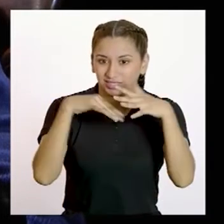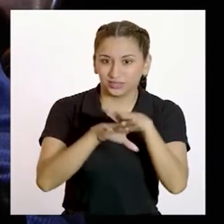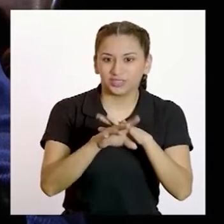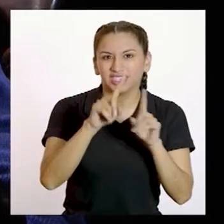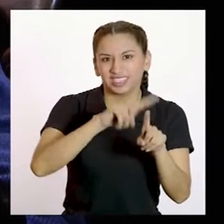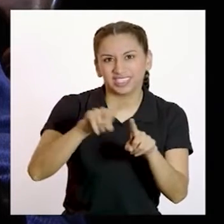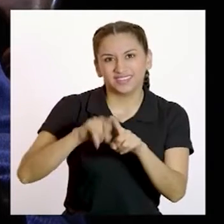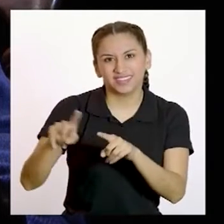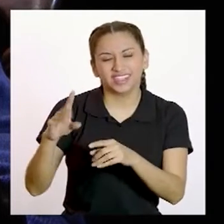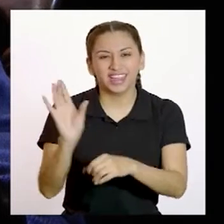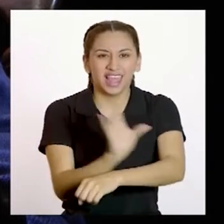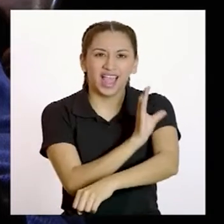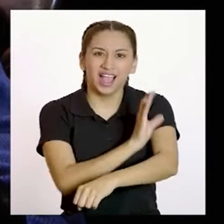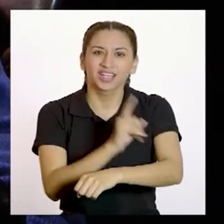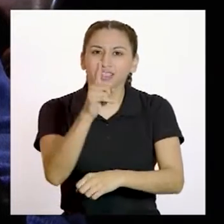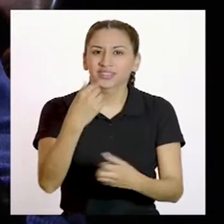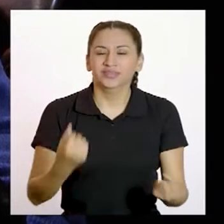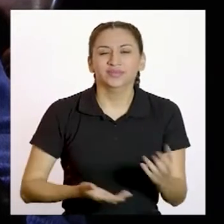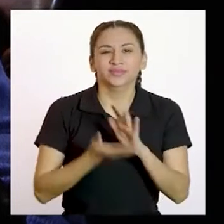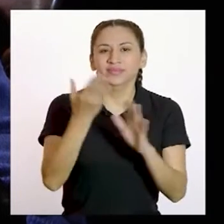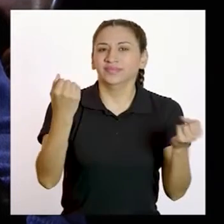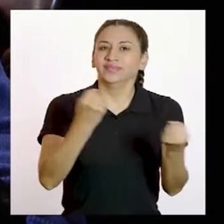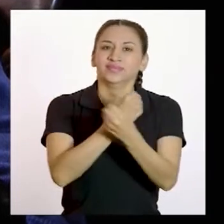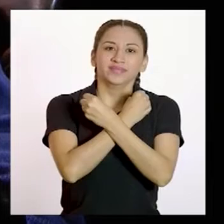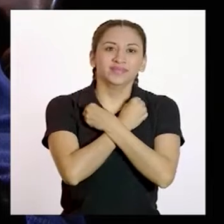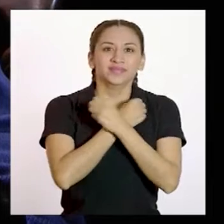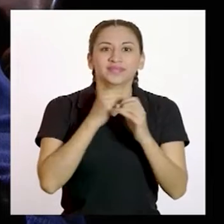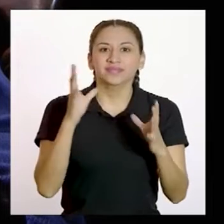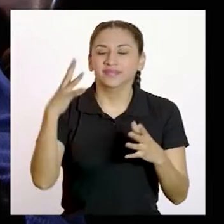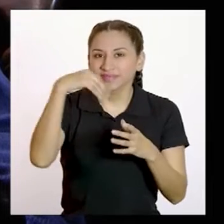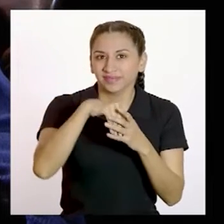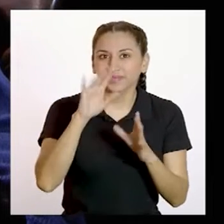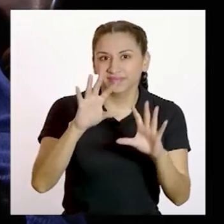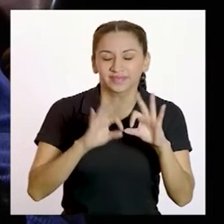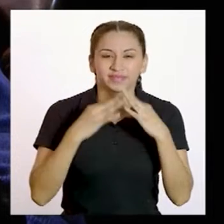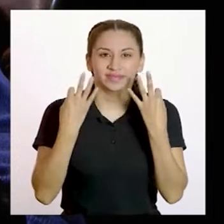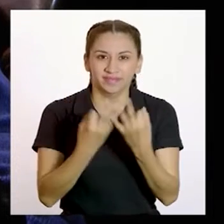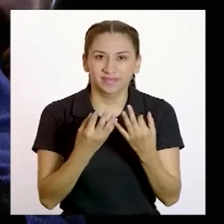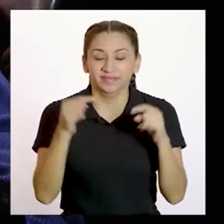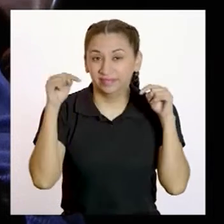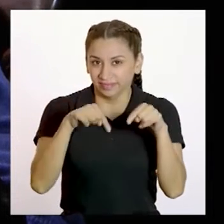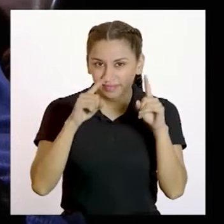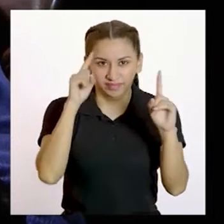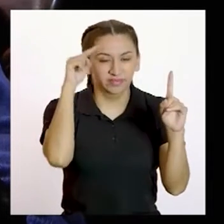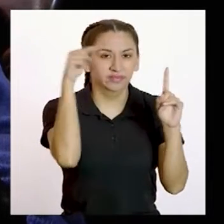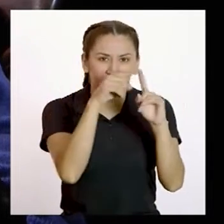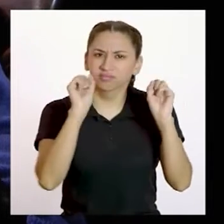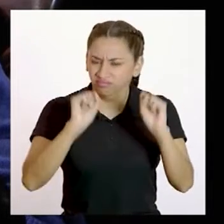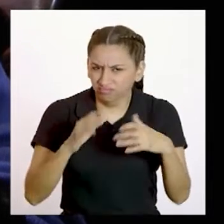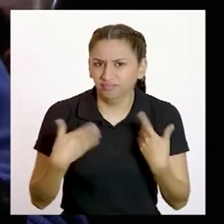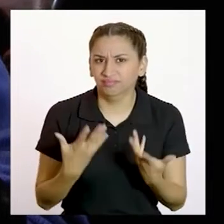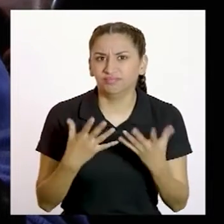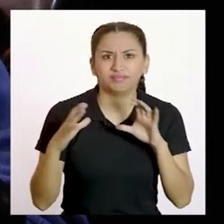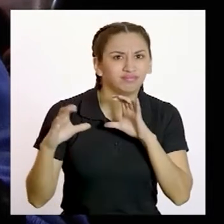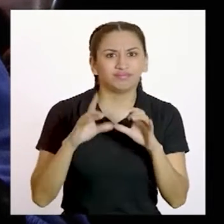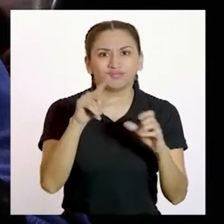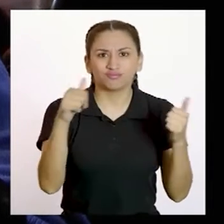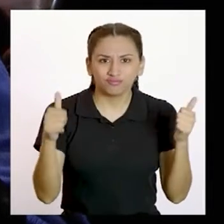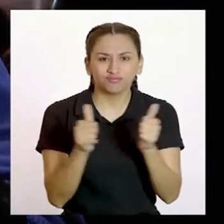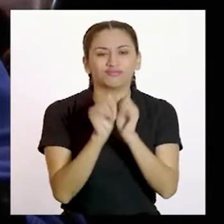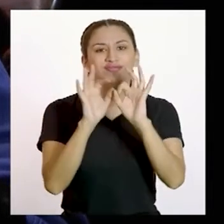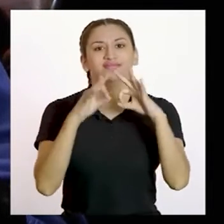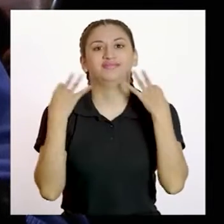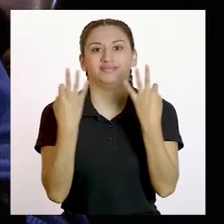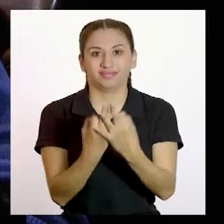estén incluidas las canciones que más le gusta escuchar o bailar a tu familia. Este reto lo pueden hacer